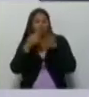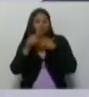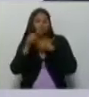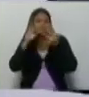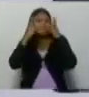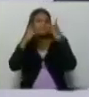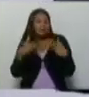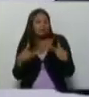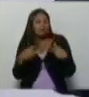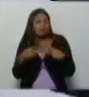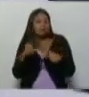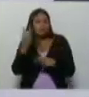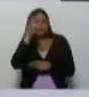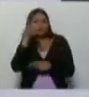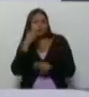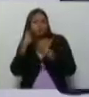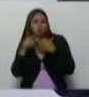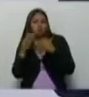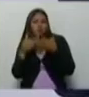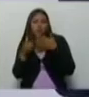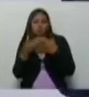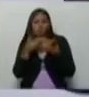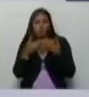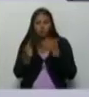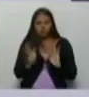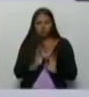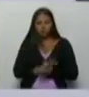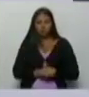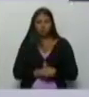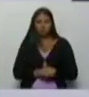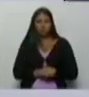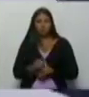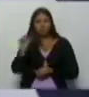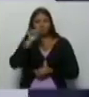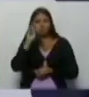una empresa que no sea venezolana o de un autor que no sea venezolano. El SAPI no la va a conceder.